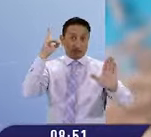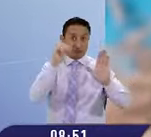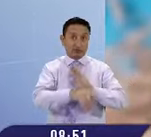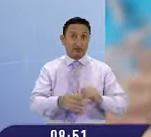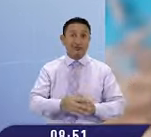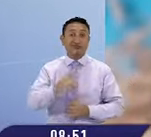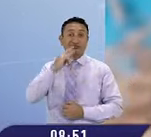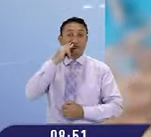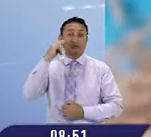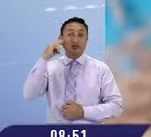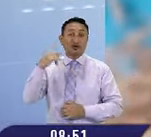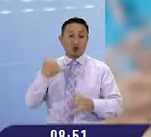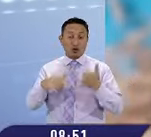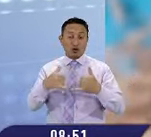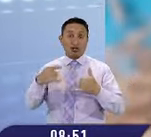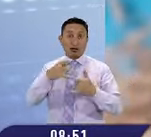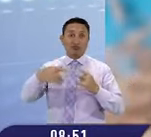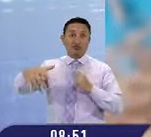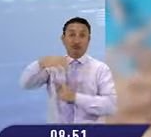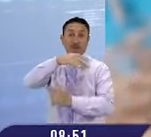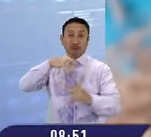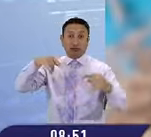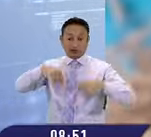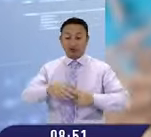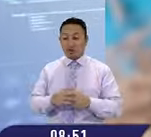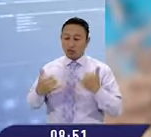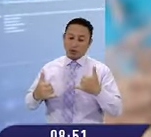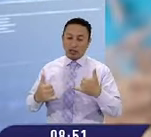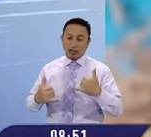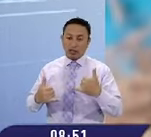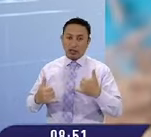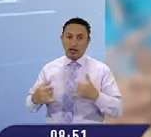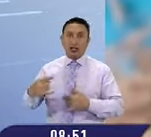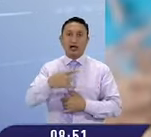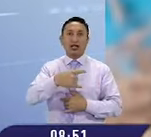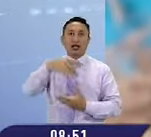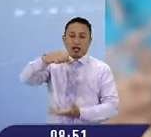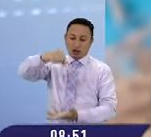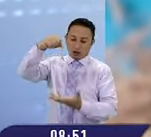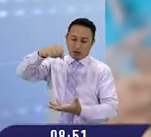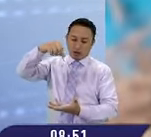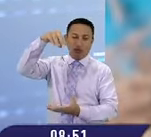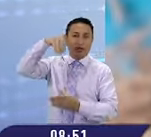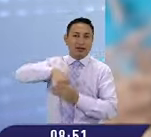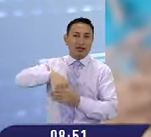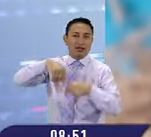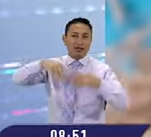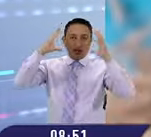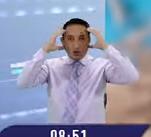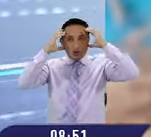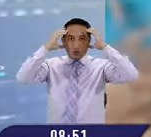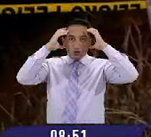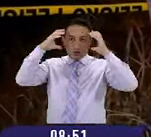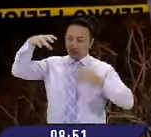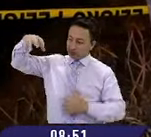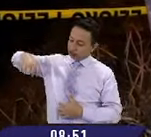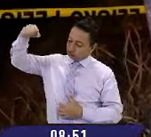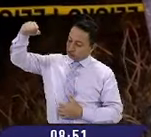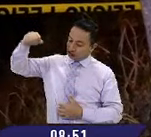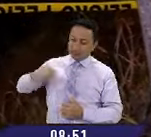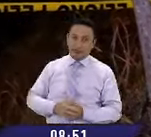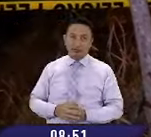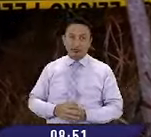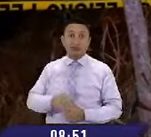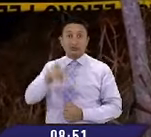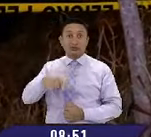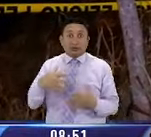niños estaban jugando en este terreno baldío y encontraron una funda plástica que tenía un cráneo humano. El miedo se